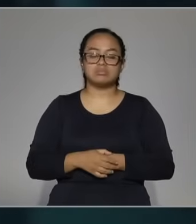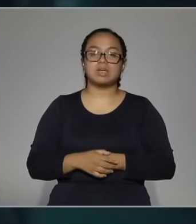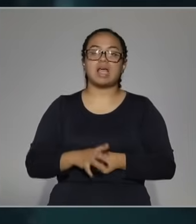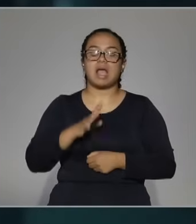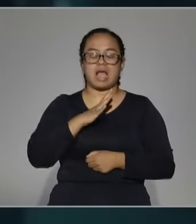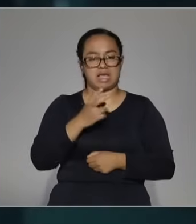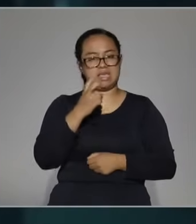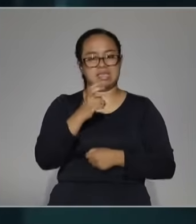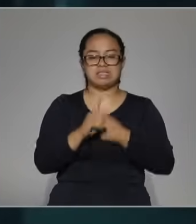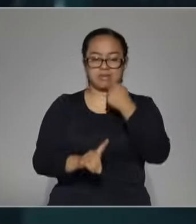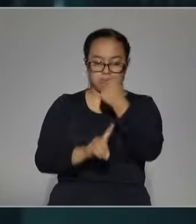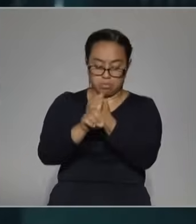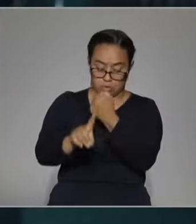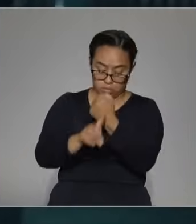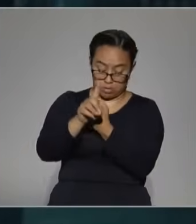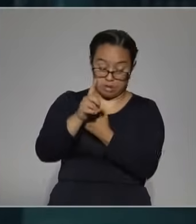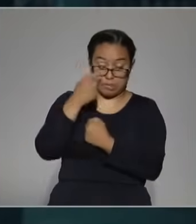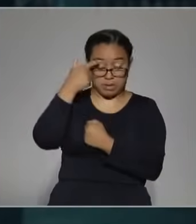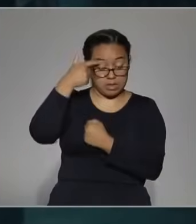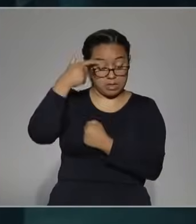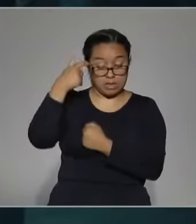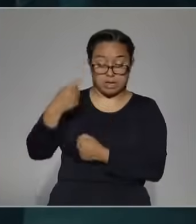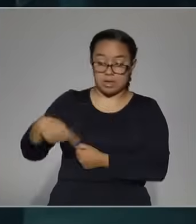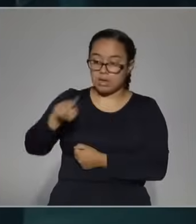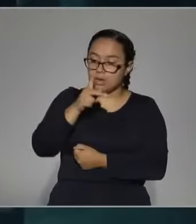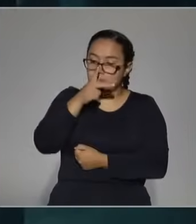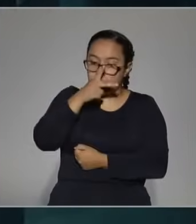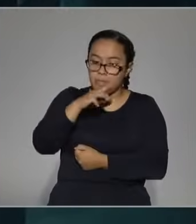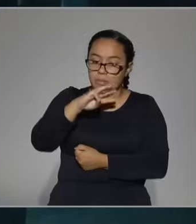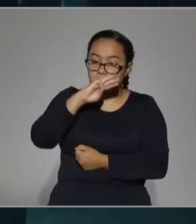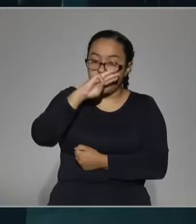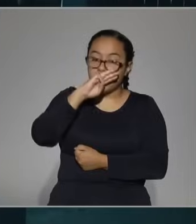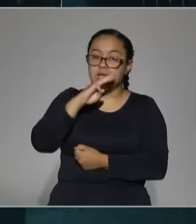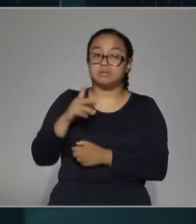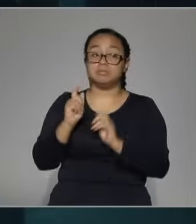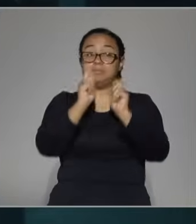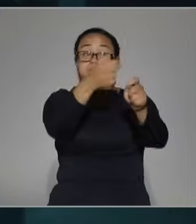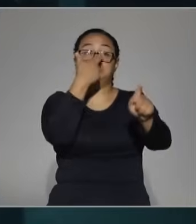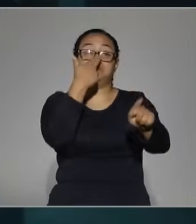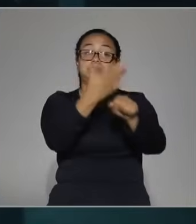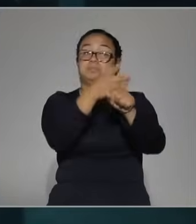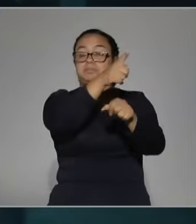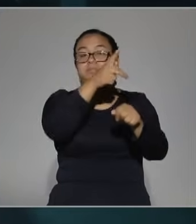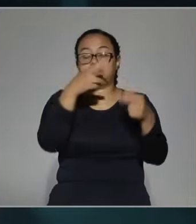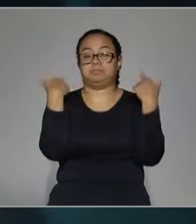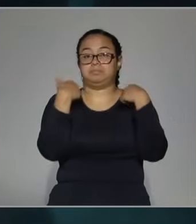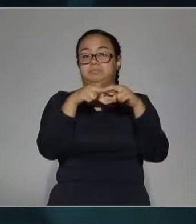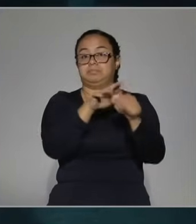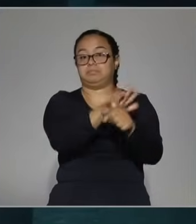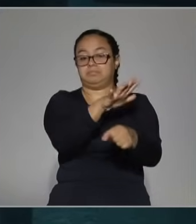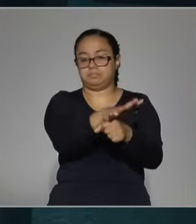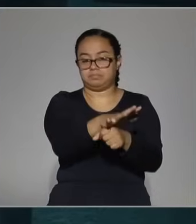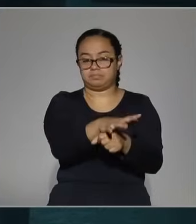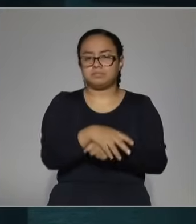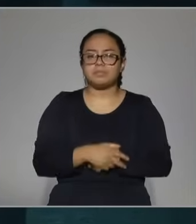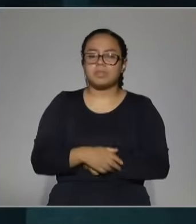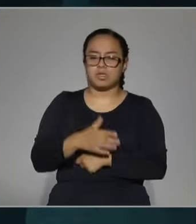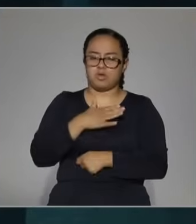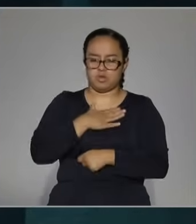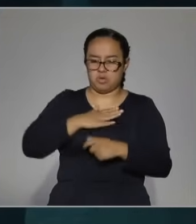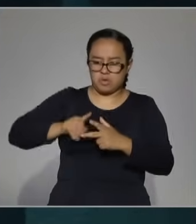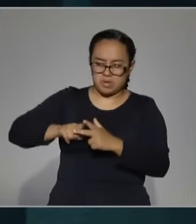otro conflicto, en donde los padres, pues todo nos dejaban a nosotros. Cuando yo empecé con mi labor